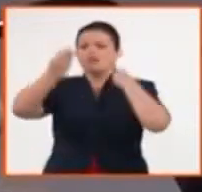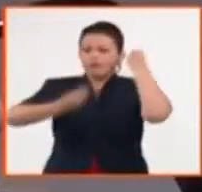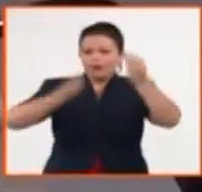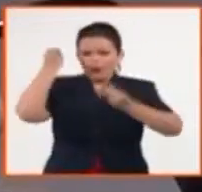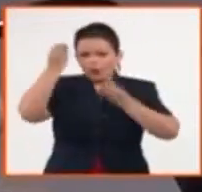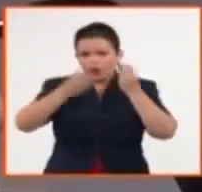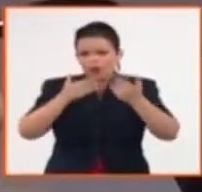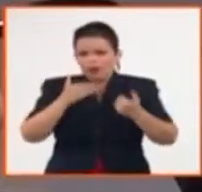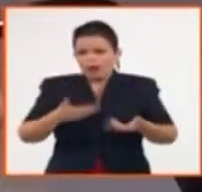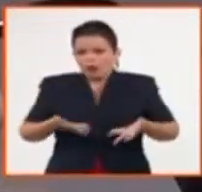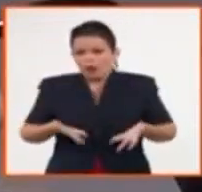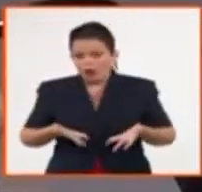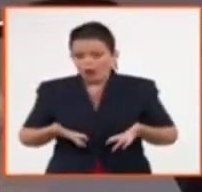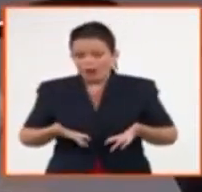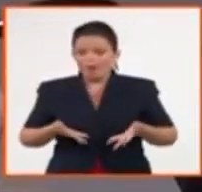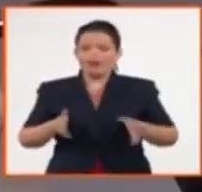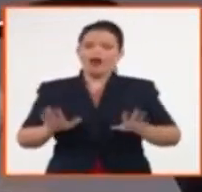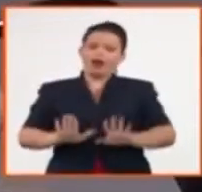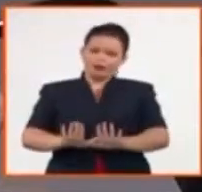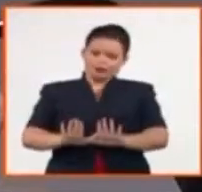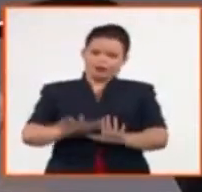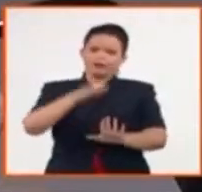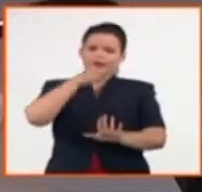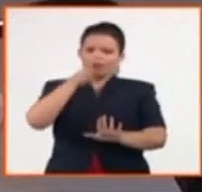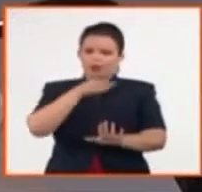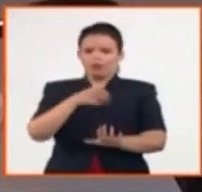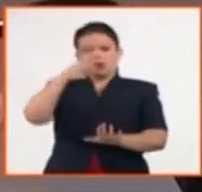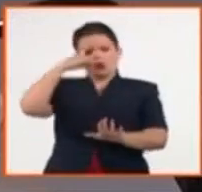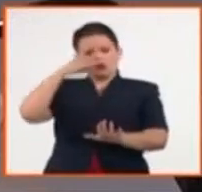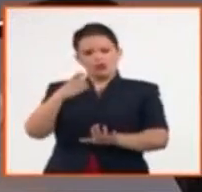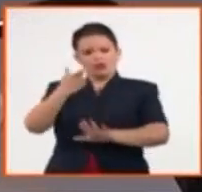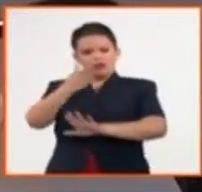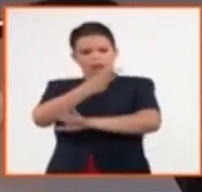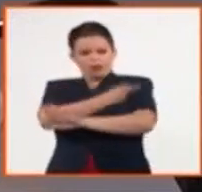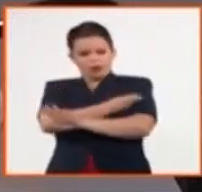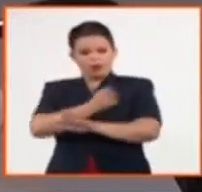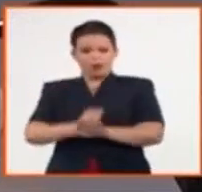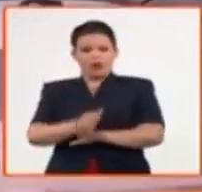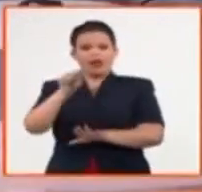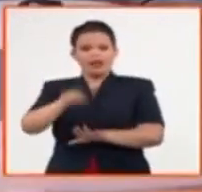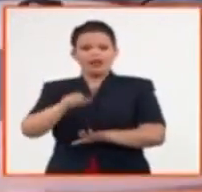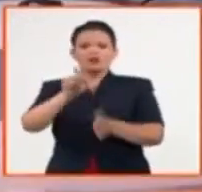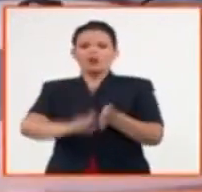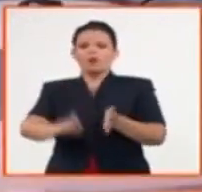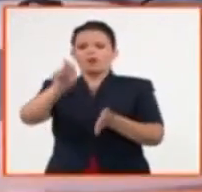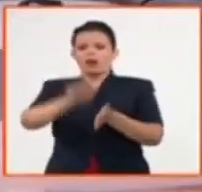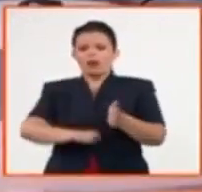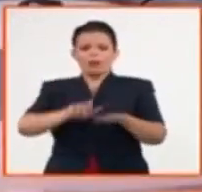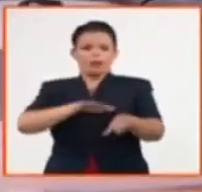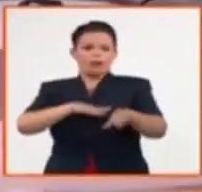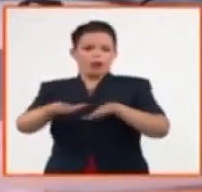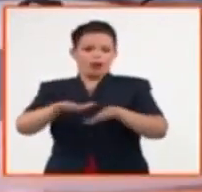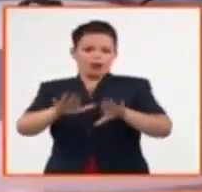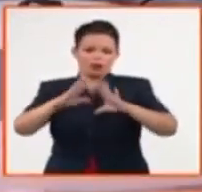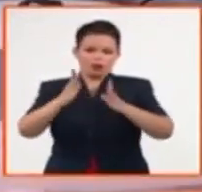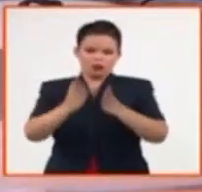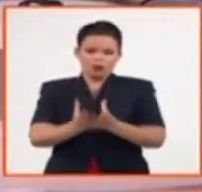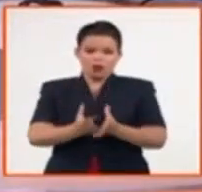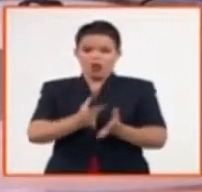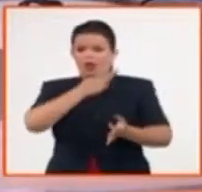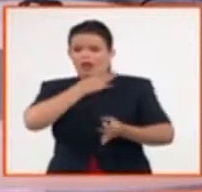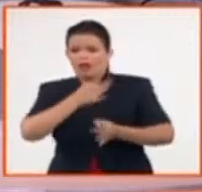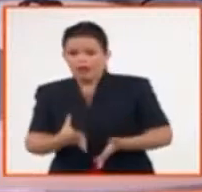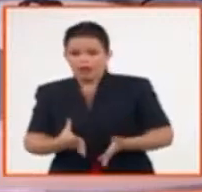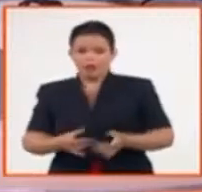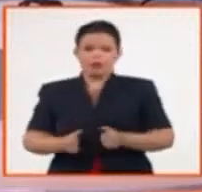esto se ha organizado en todas las provincias, se han ido aclarando todas las dudas. Incluyendo los jóvenes que están en el servicio militar, todos. Todos los que corresponden a estas edades, hasta